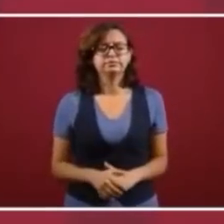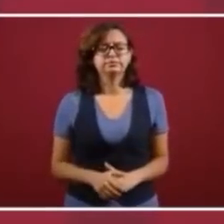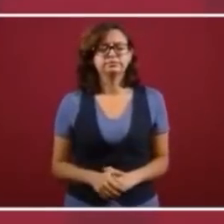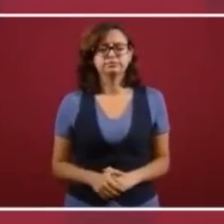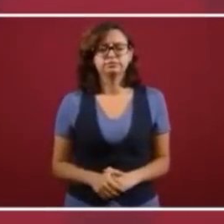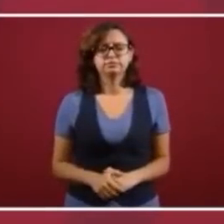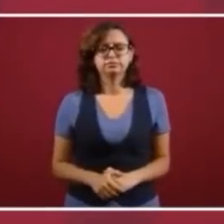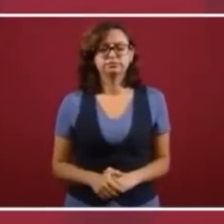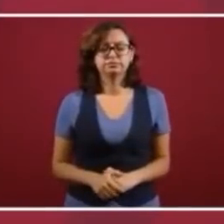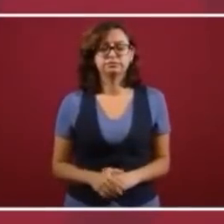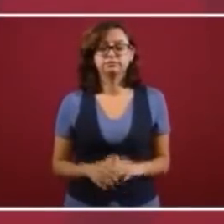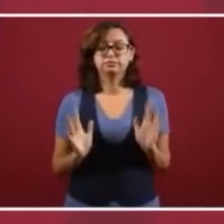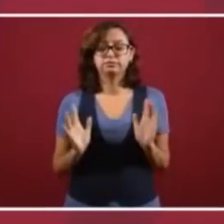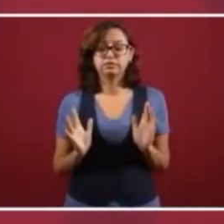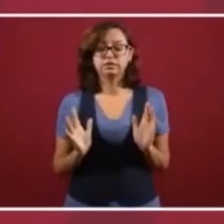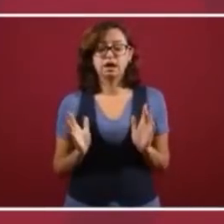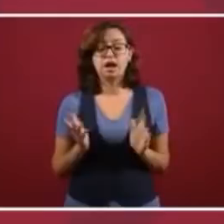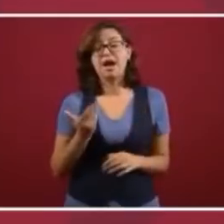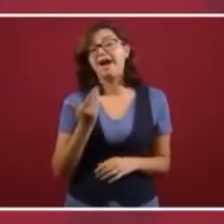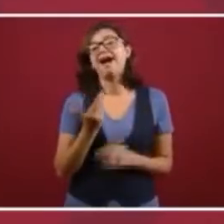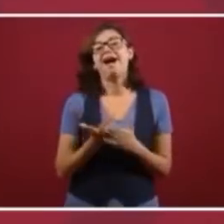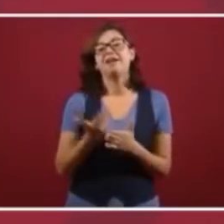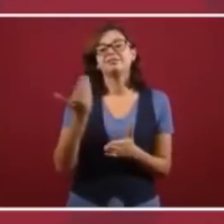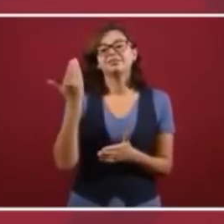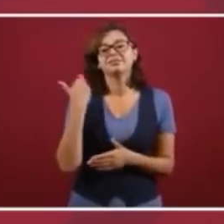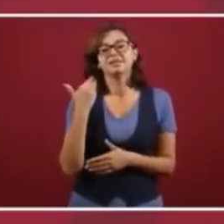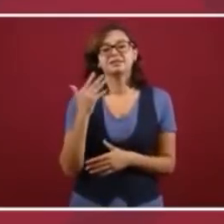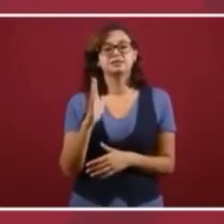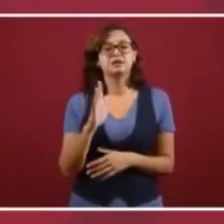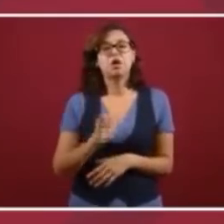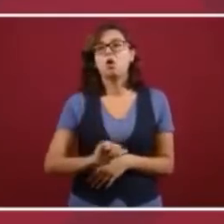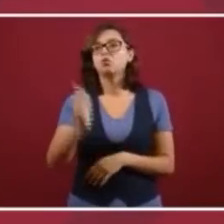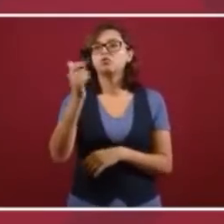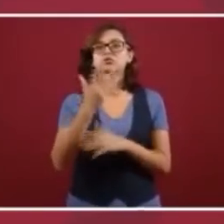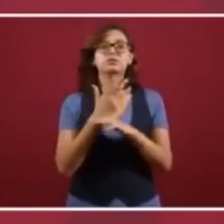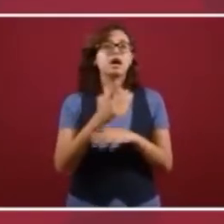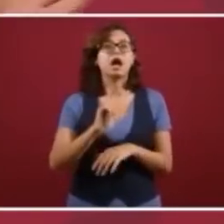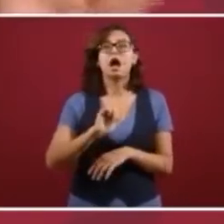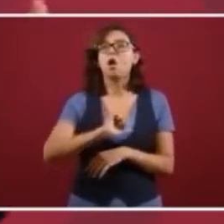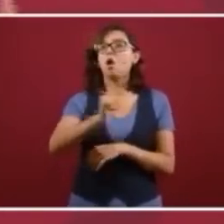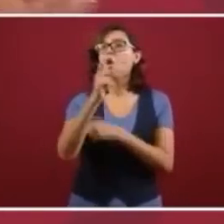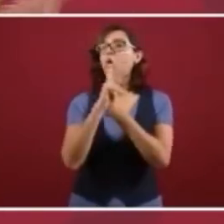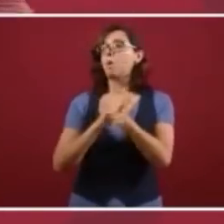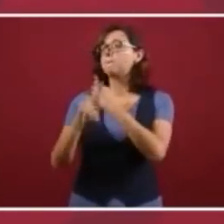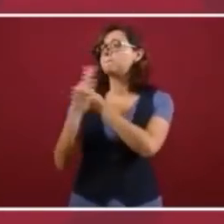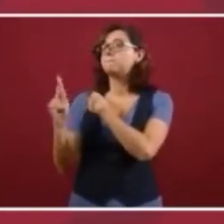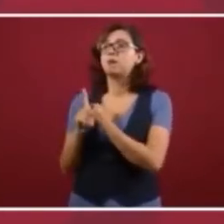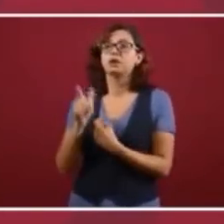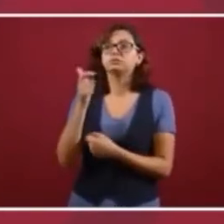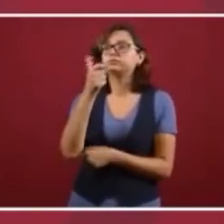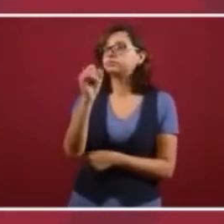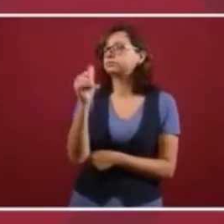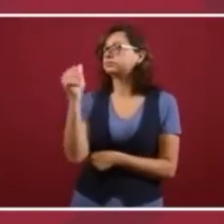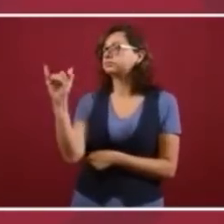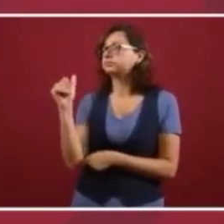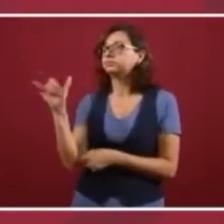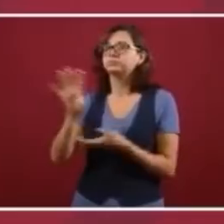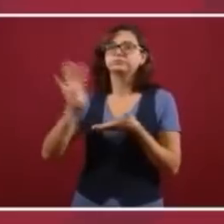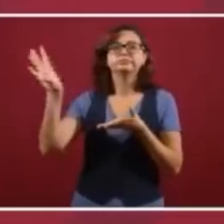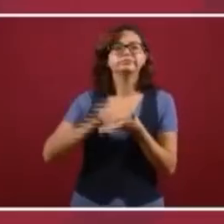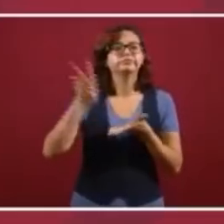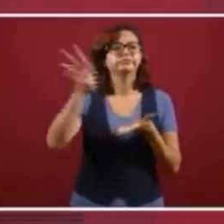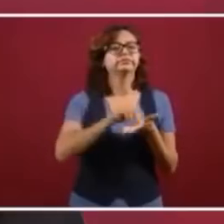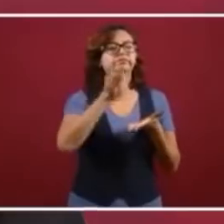que porque así era en el extranjero, copiaron todos los